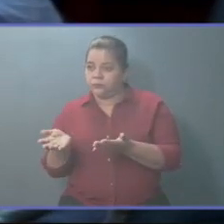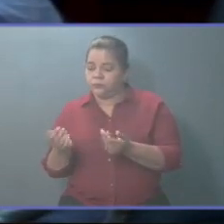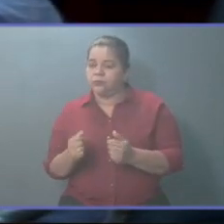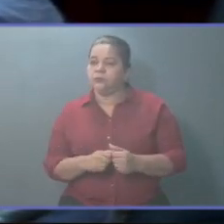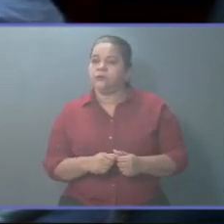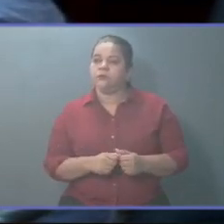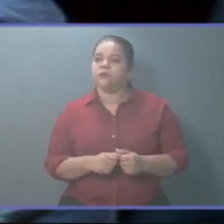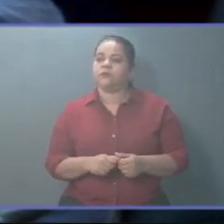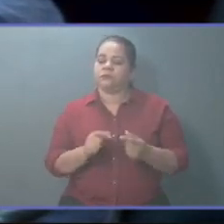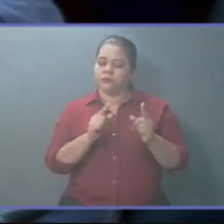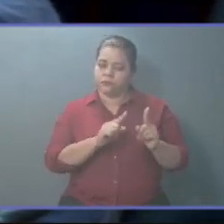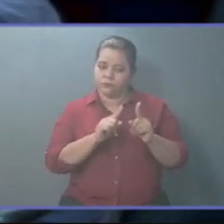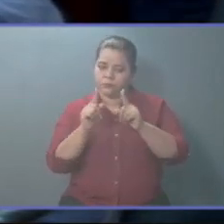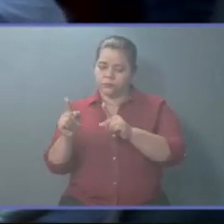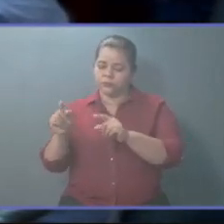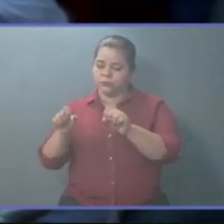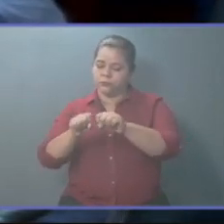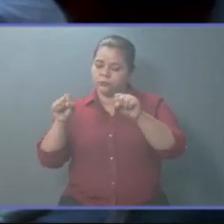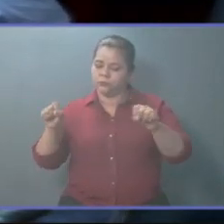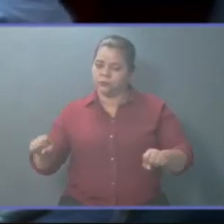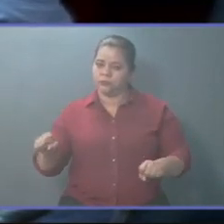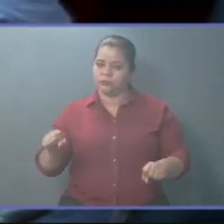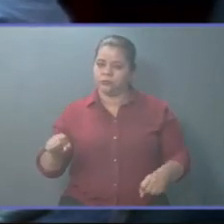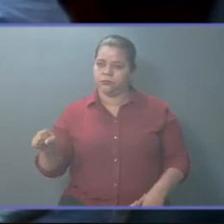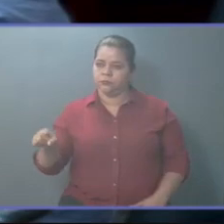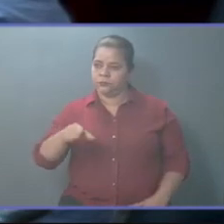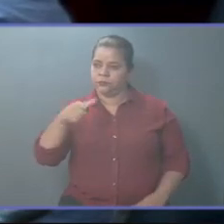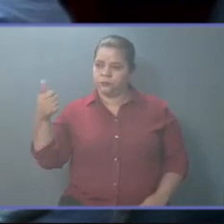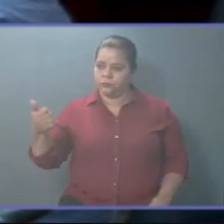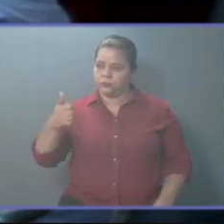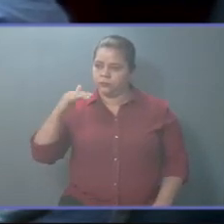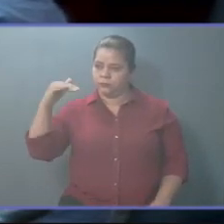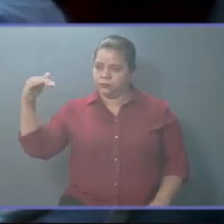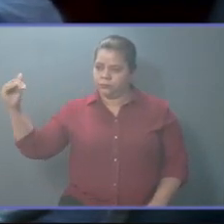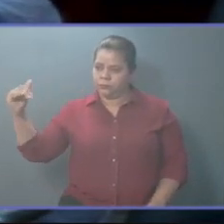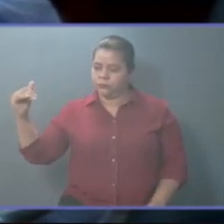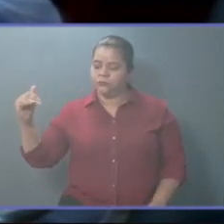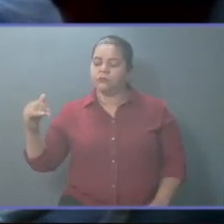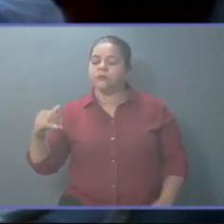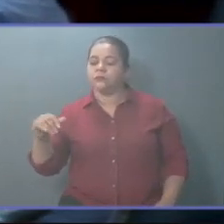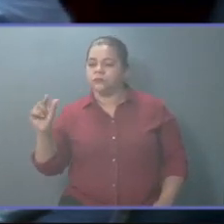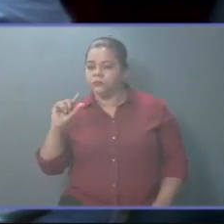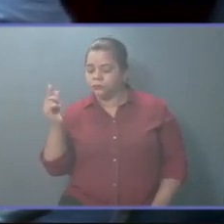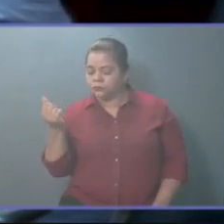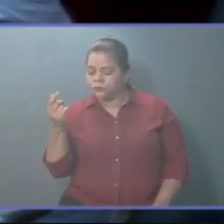de ir al sistema multinacional para prestar dinero,